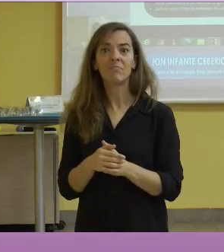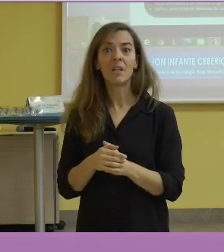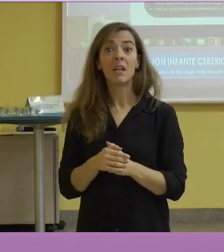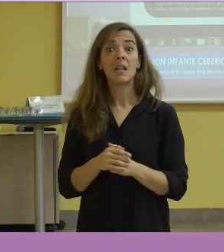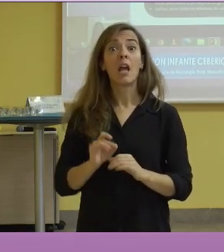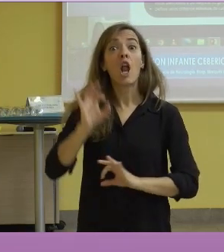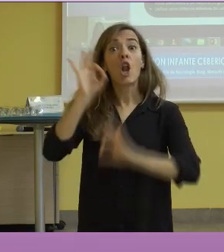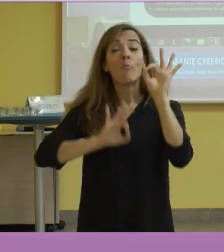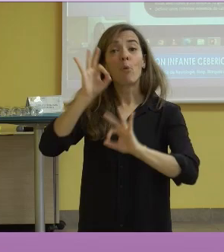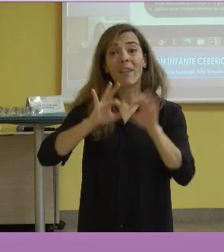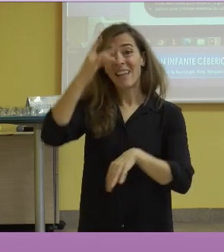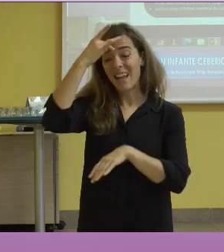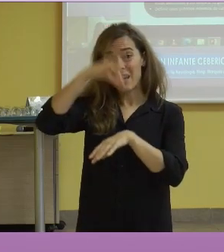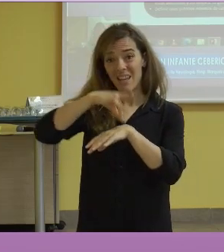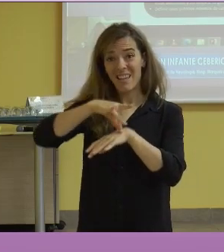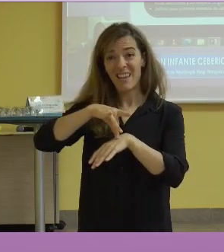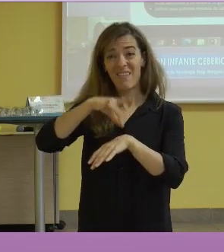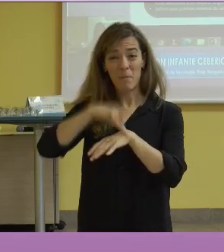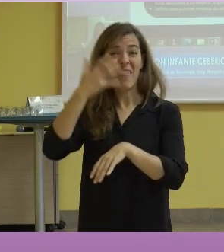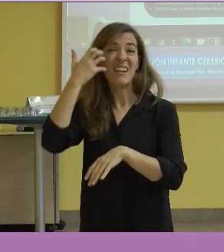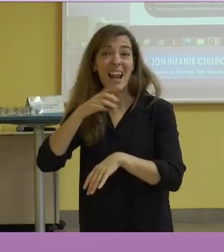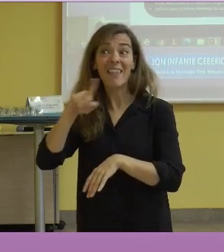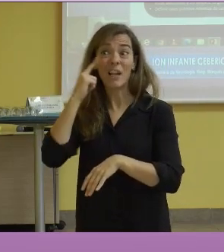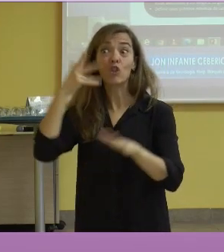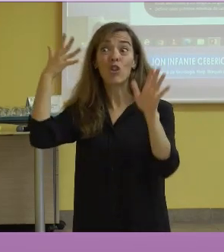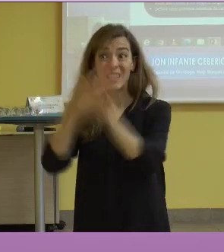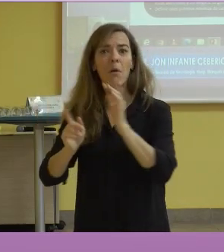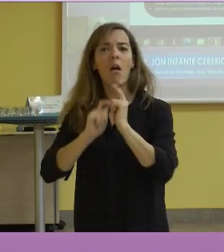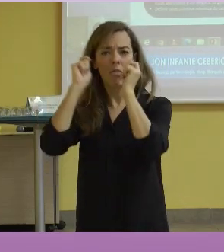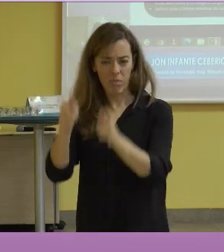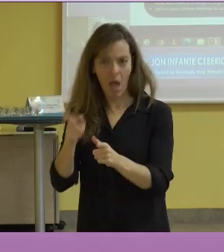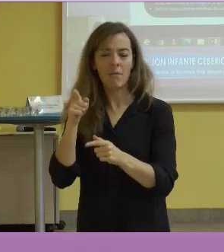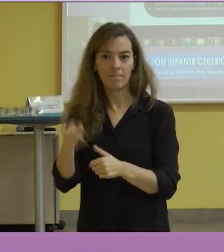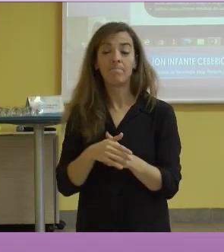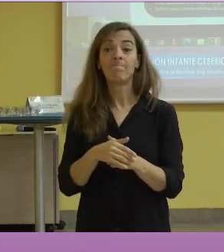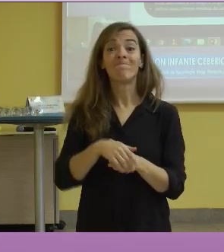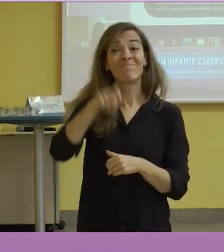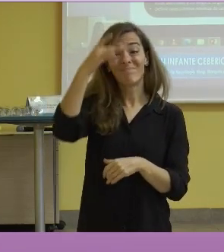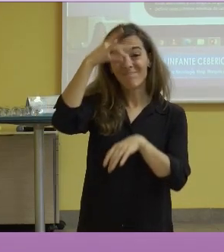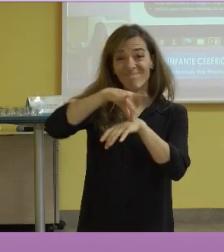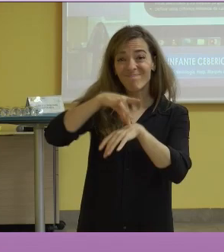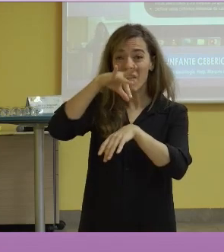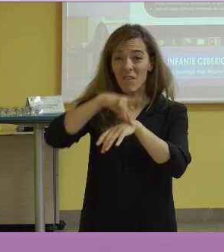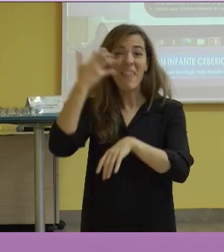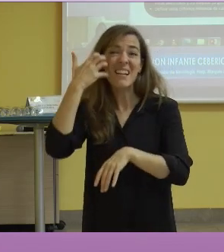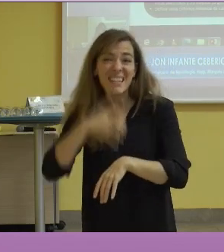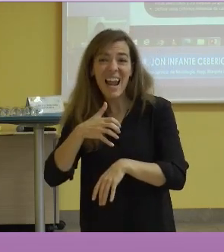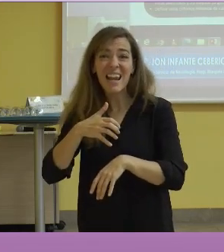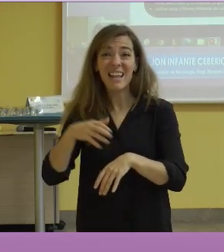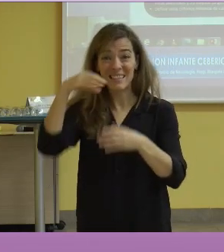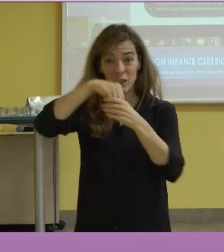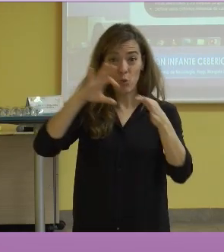de pacientes con enfermedades raras con un diagnóstico definitivo, mejorar y armonizar la atención a los pacientes con enfermedades raras en toda la Unión